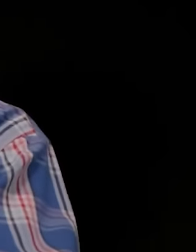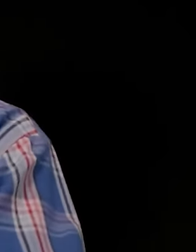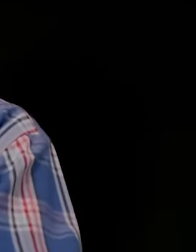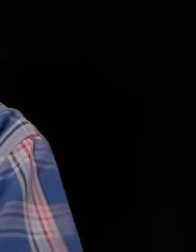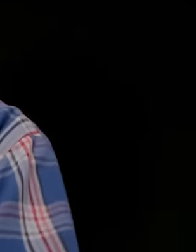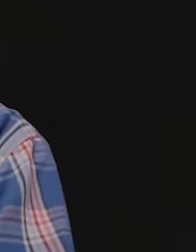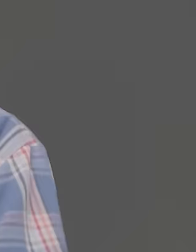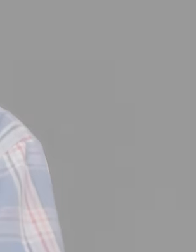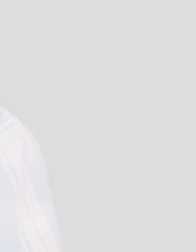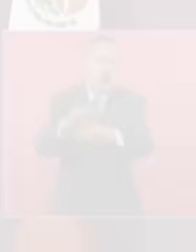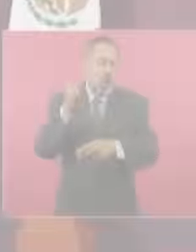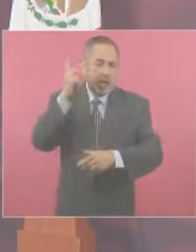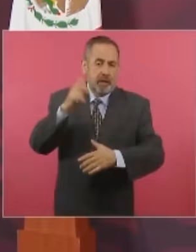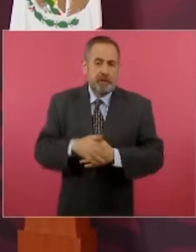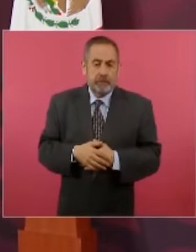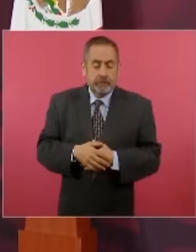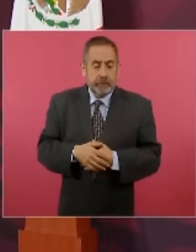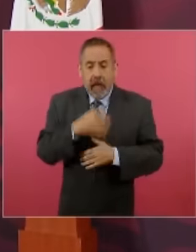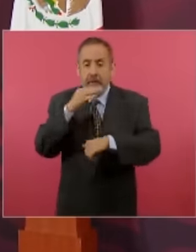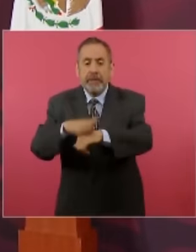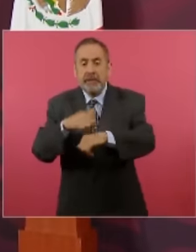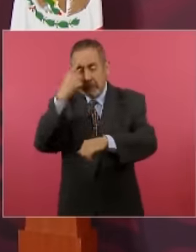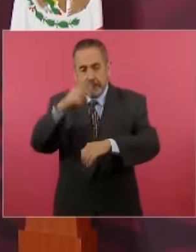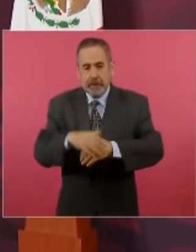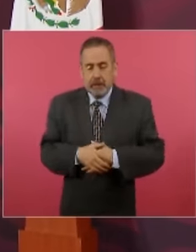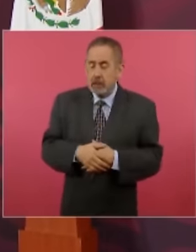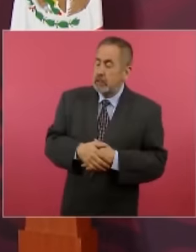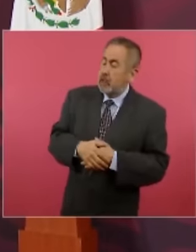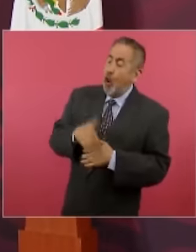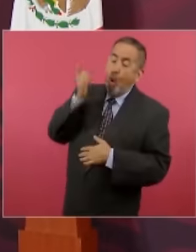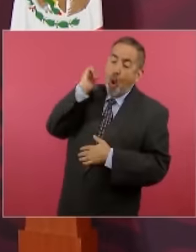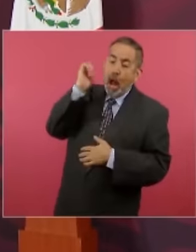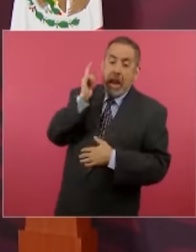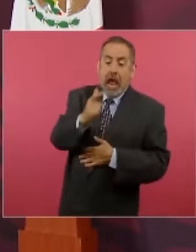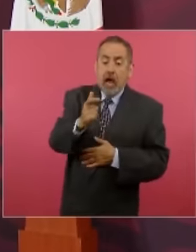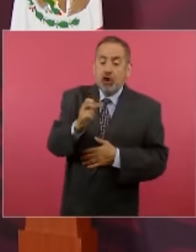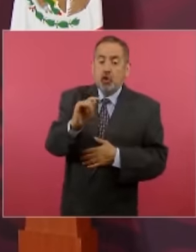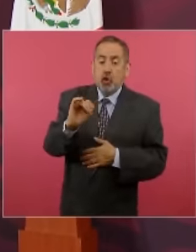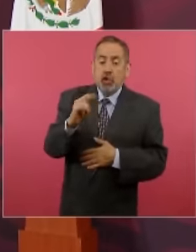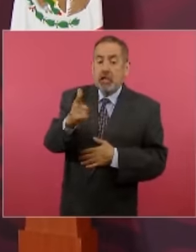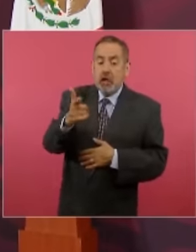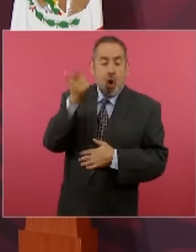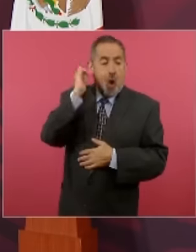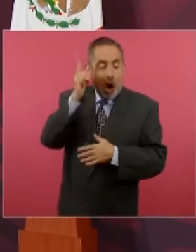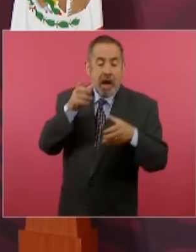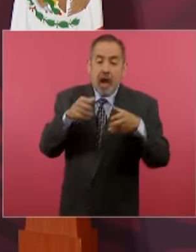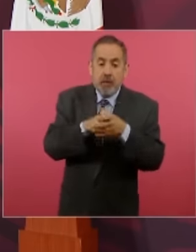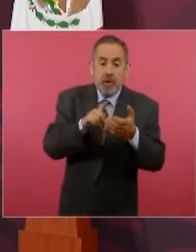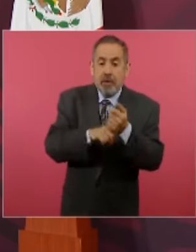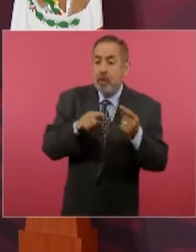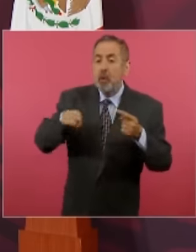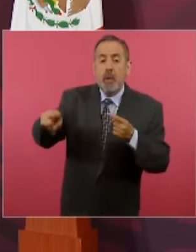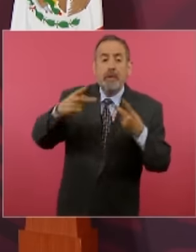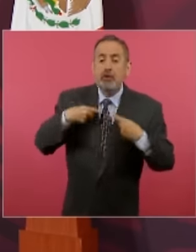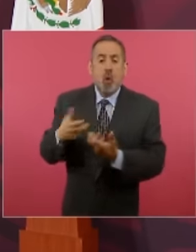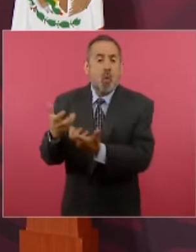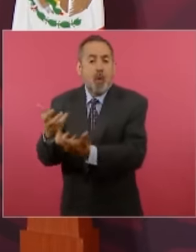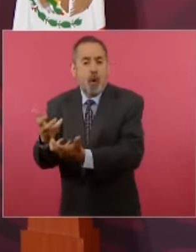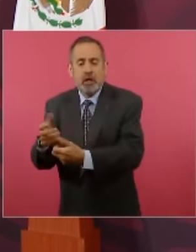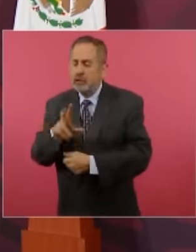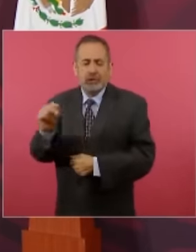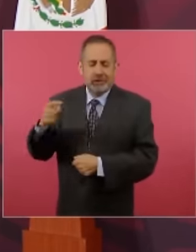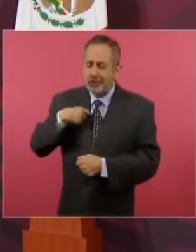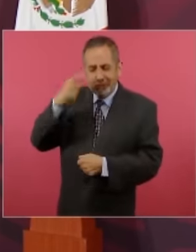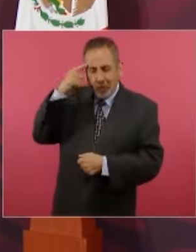dice so el presidente López Obrador inauguró esta mañana en su conferencia de prensa la sección no lo dije yo con el objetivo de exhibir las